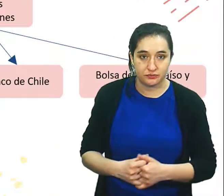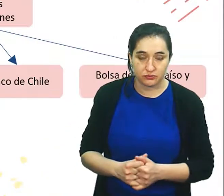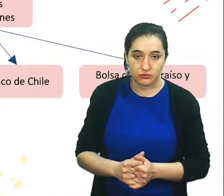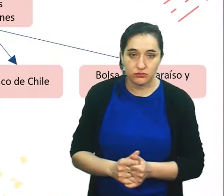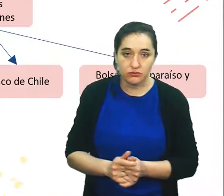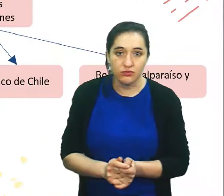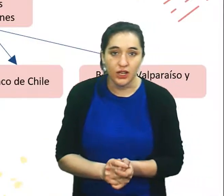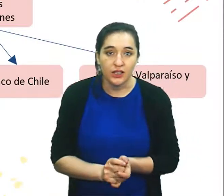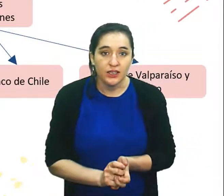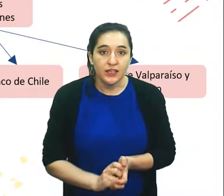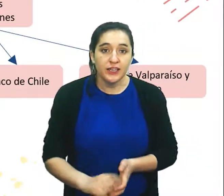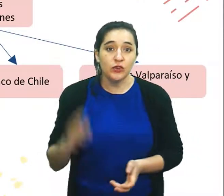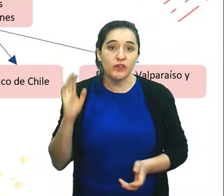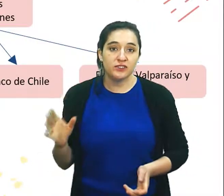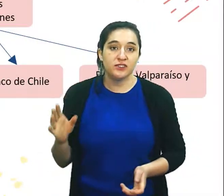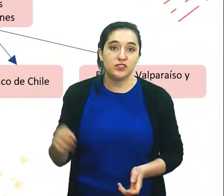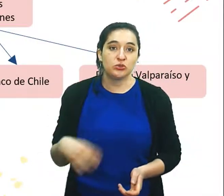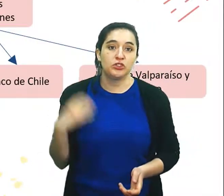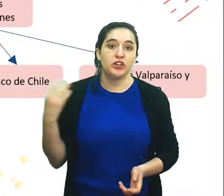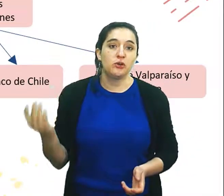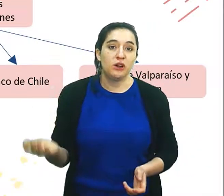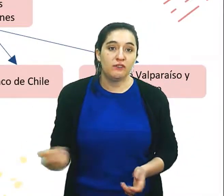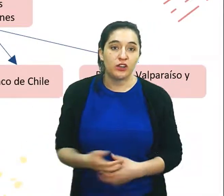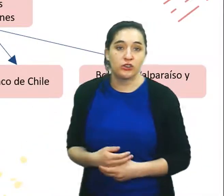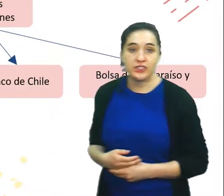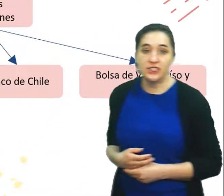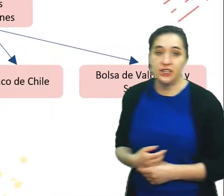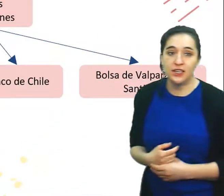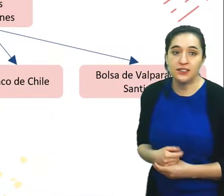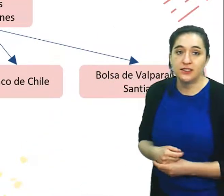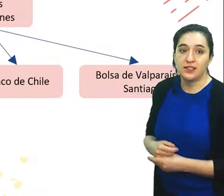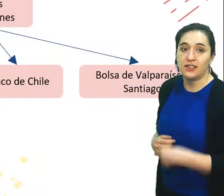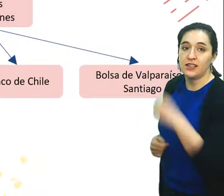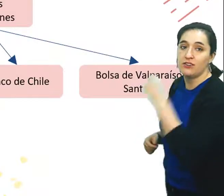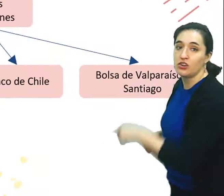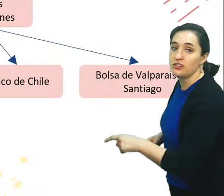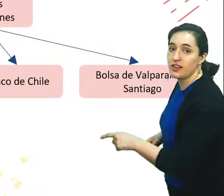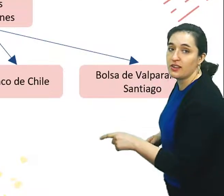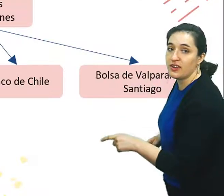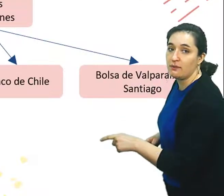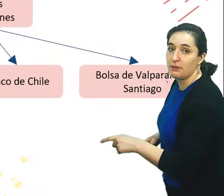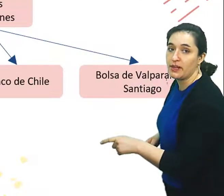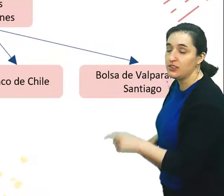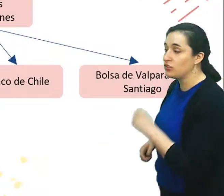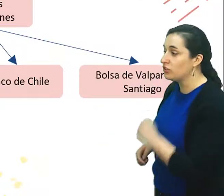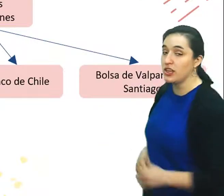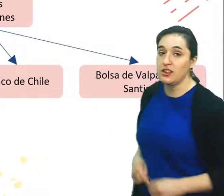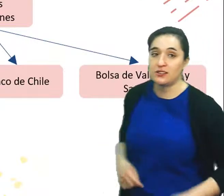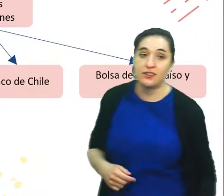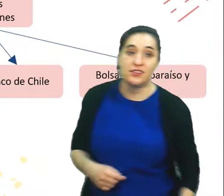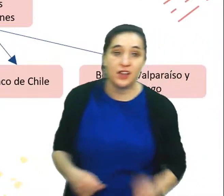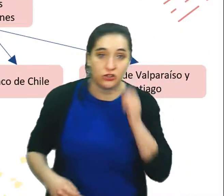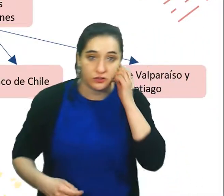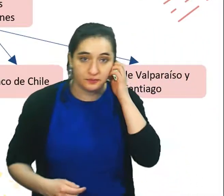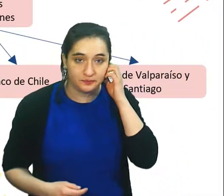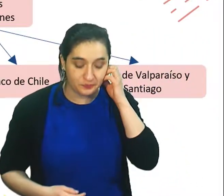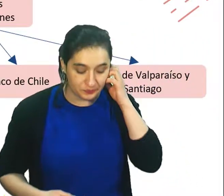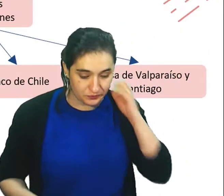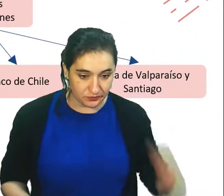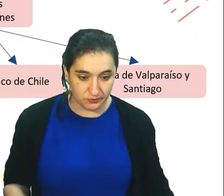colegios y nuevas instituciones como el Banco de Chile y la Bolsa de Valparaíso y de